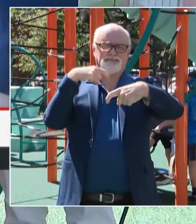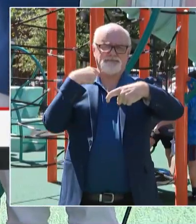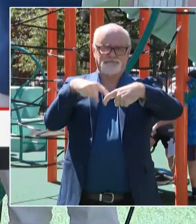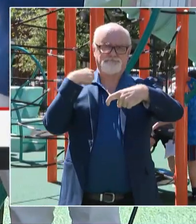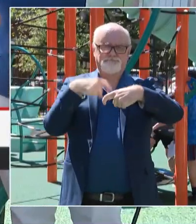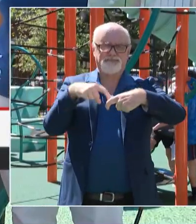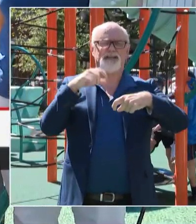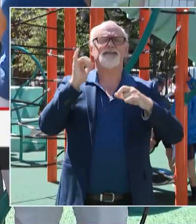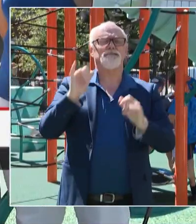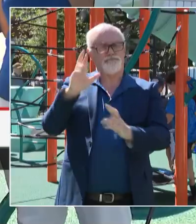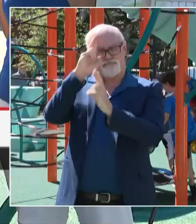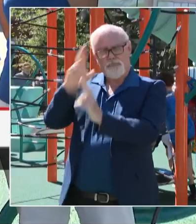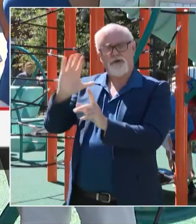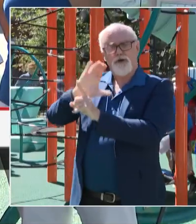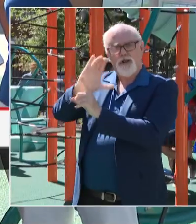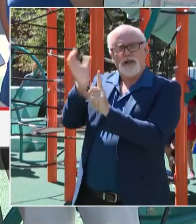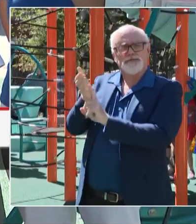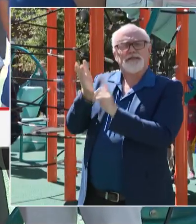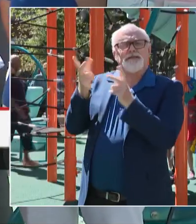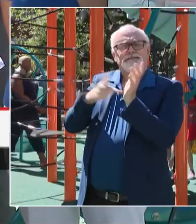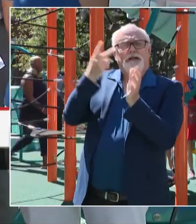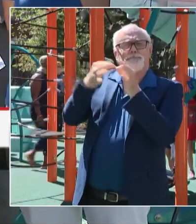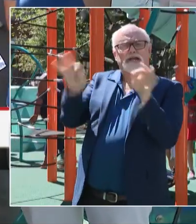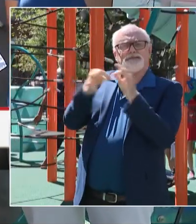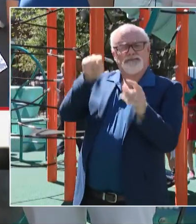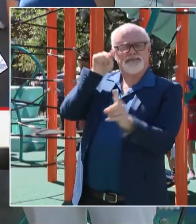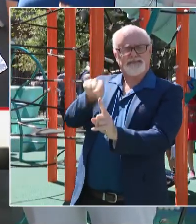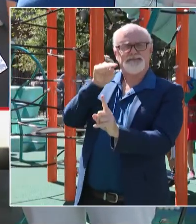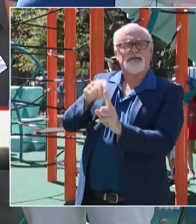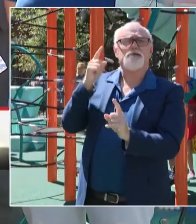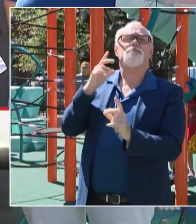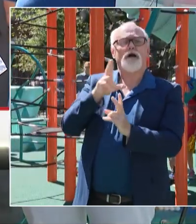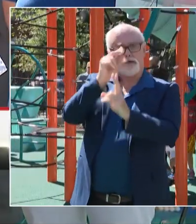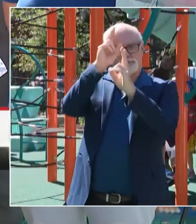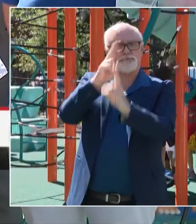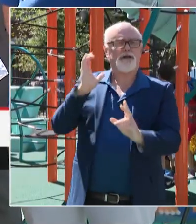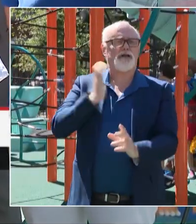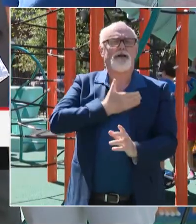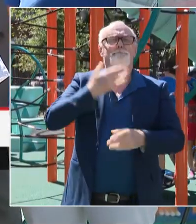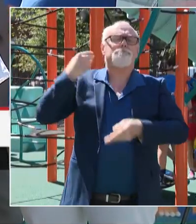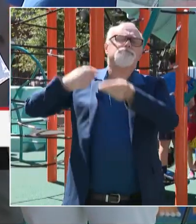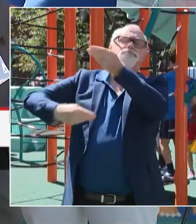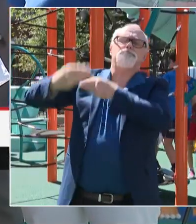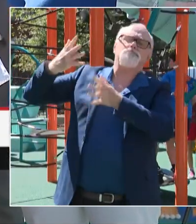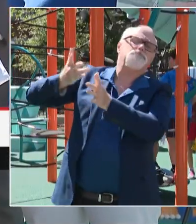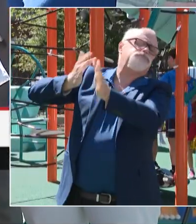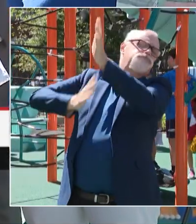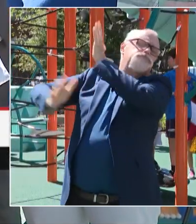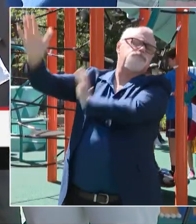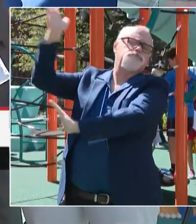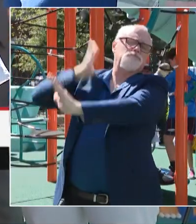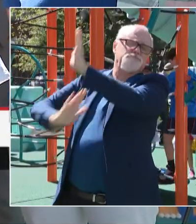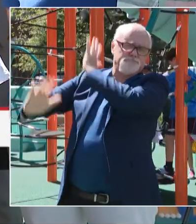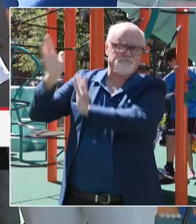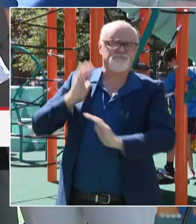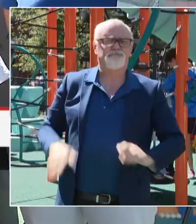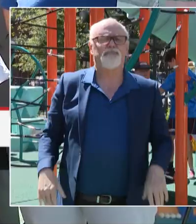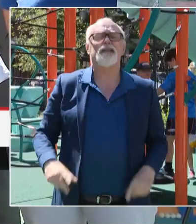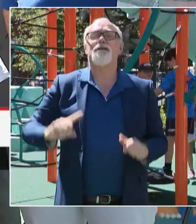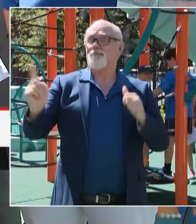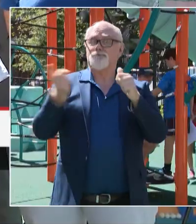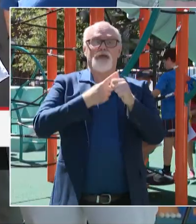mission and out of honoring our ancestors who have brought us to our doors today. So you will hear us all en español